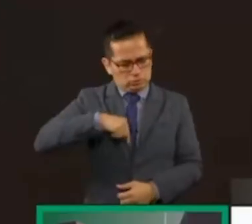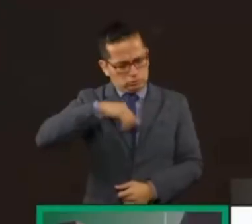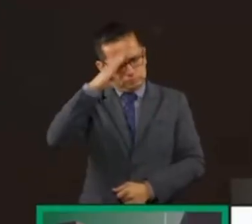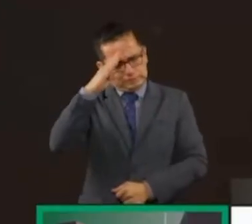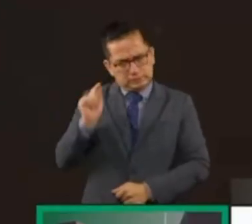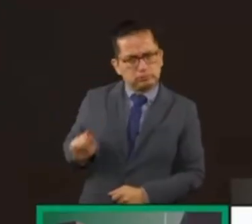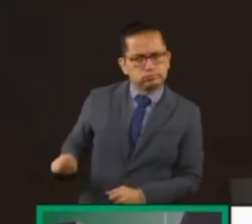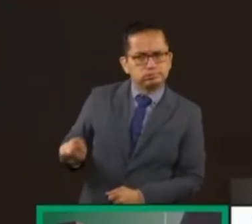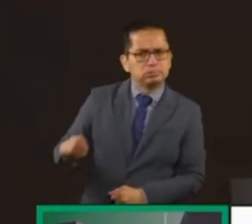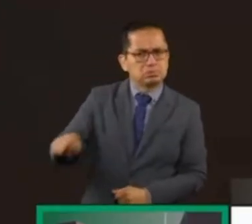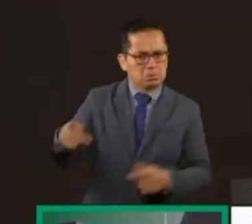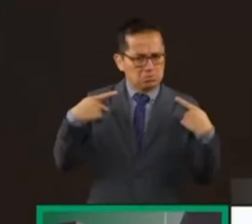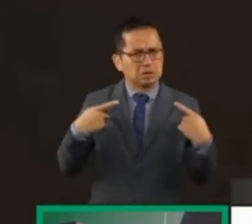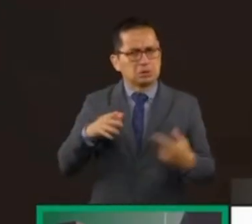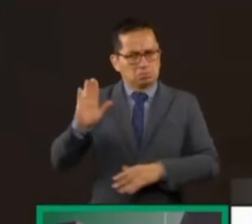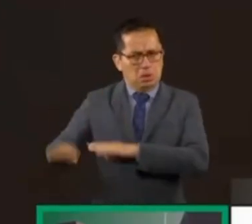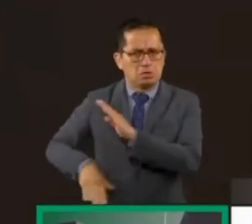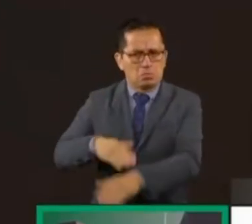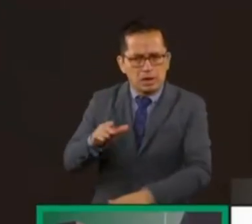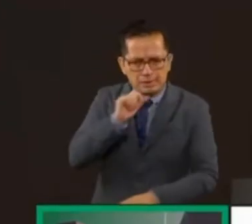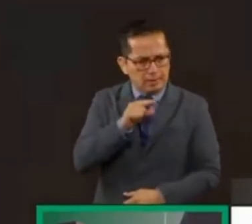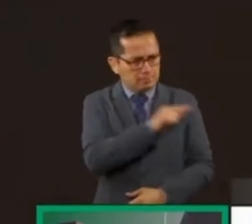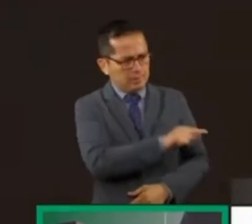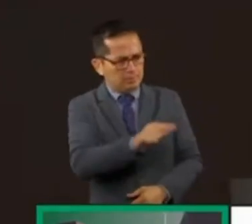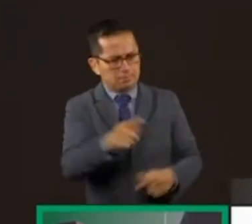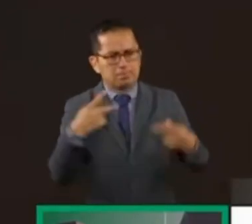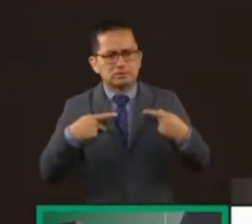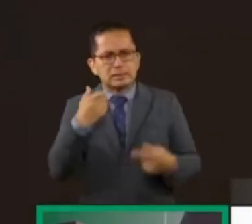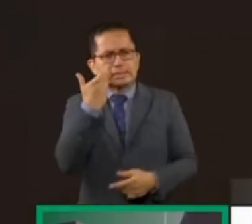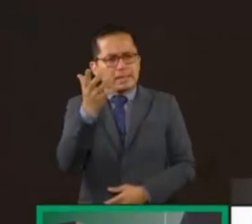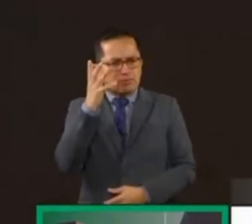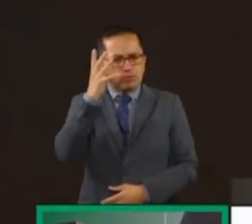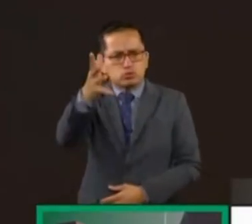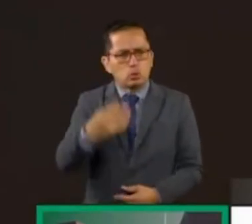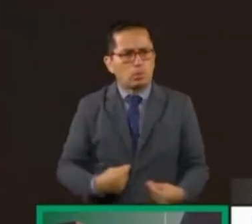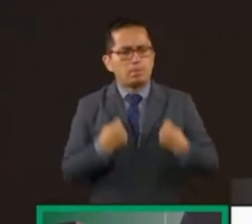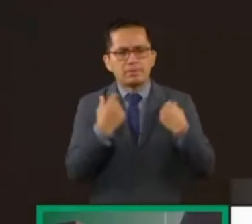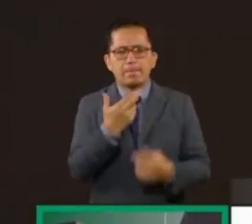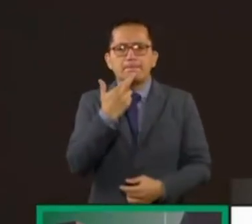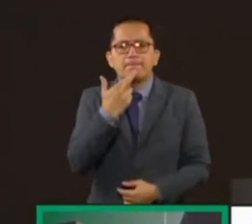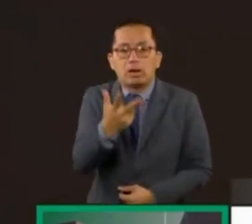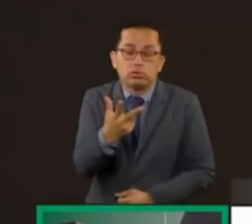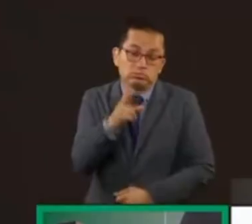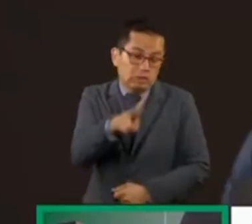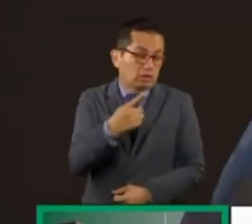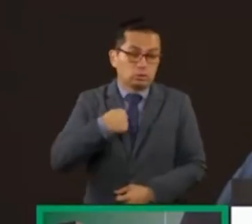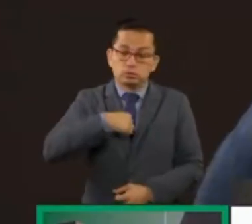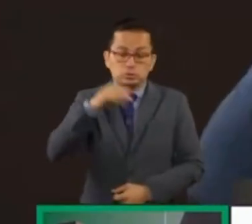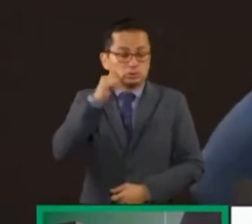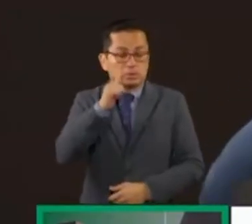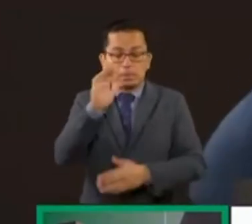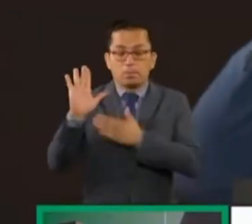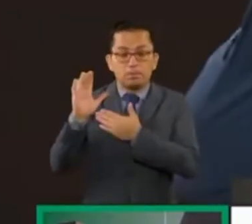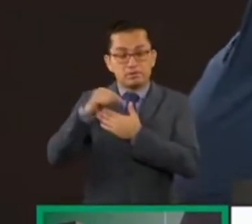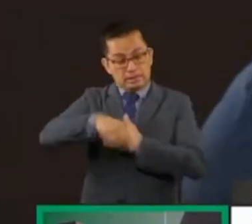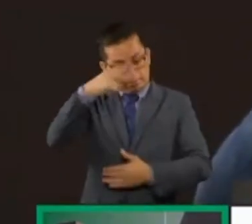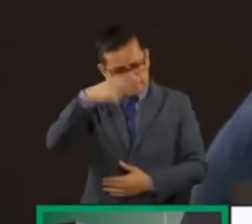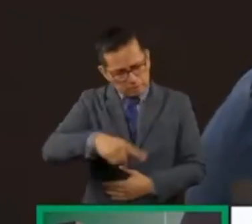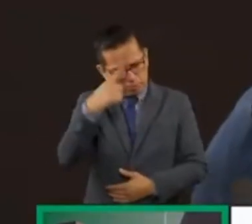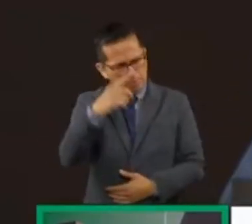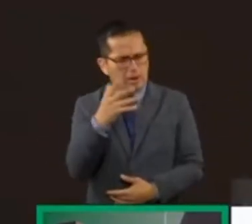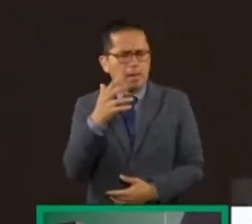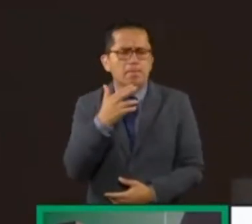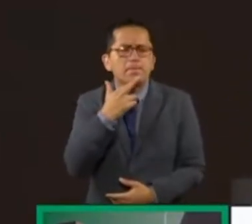mejor y en el compromiso que tenemos con el país que merecemos. Y les recuerdo a todos ustedes, los de